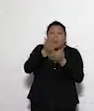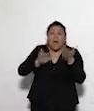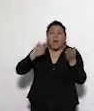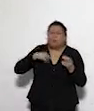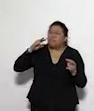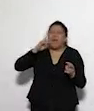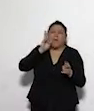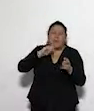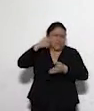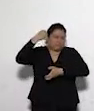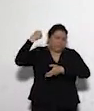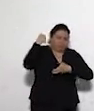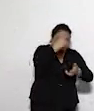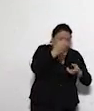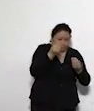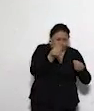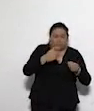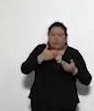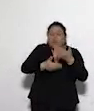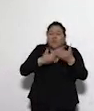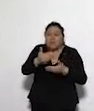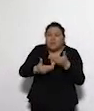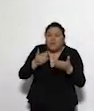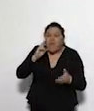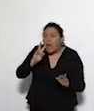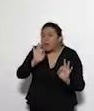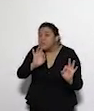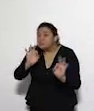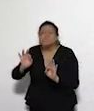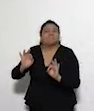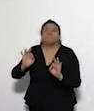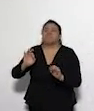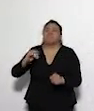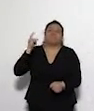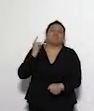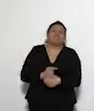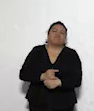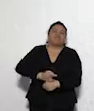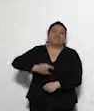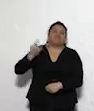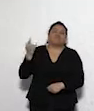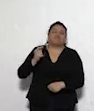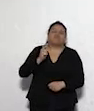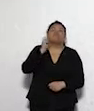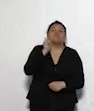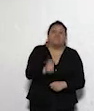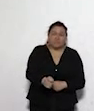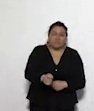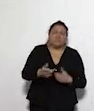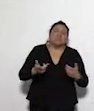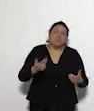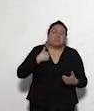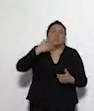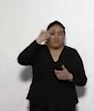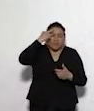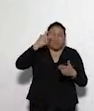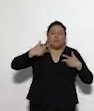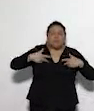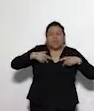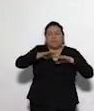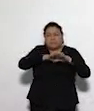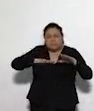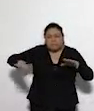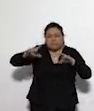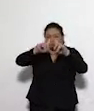de ser, cuando menos, aceptables. Lo anterior es un indicador claro de que la situación de inseguridad pública que hoy